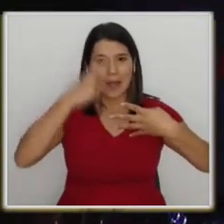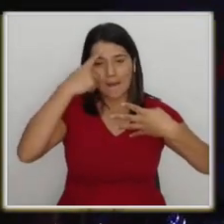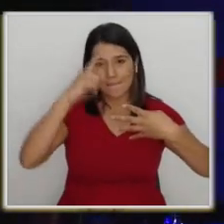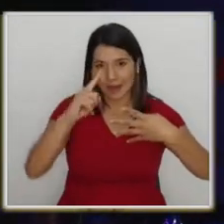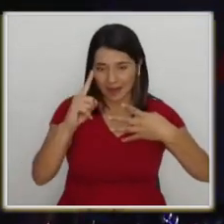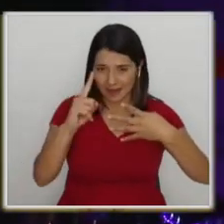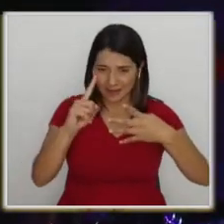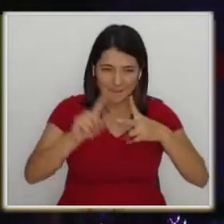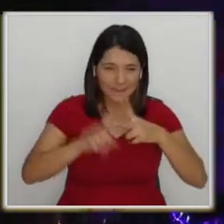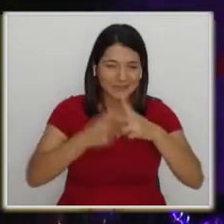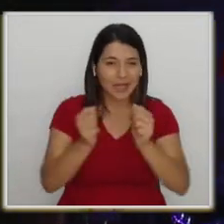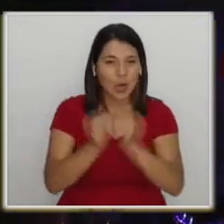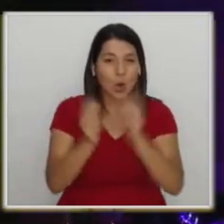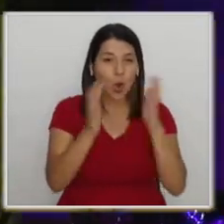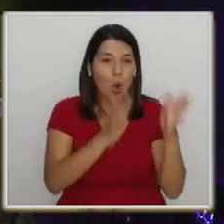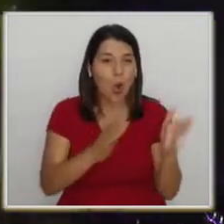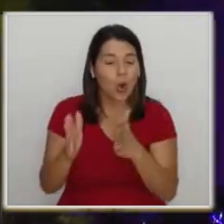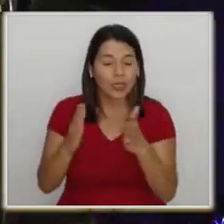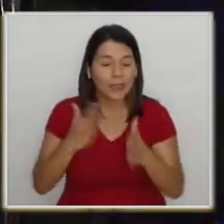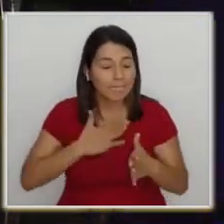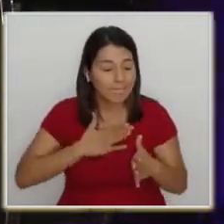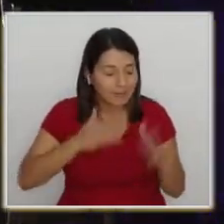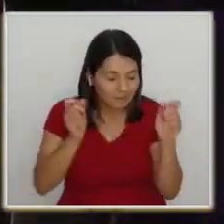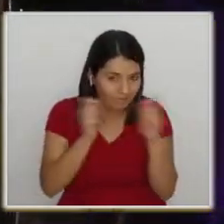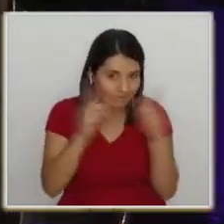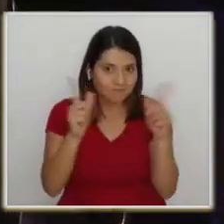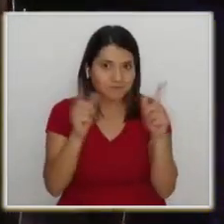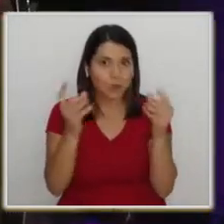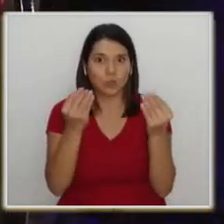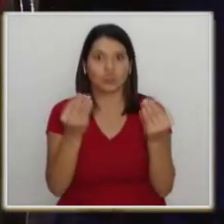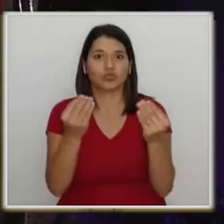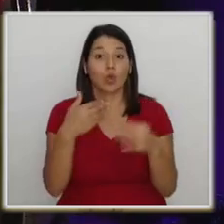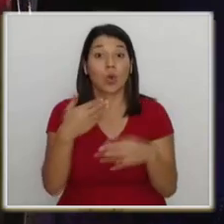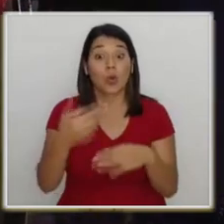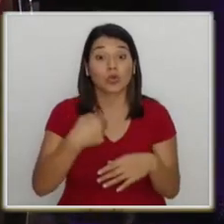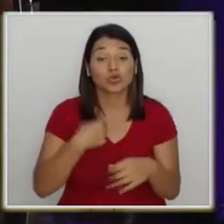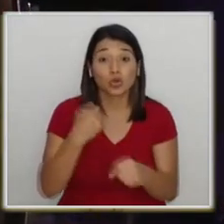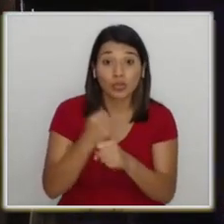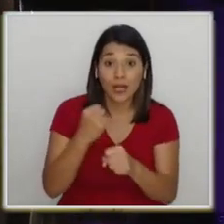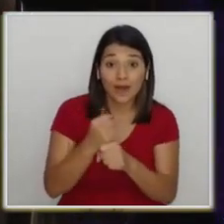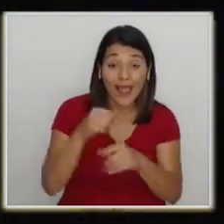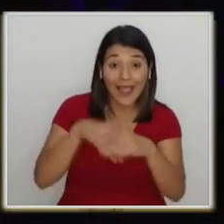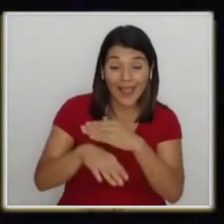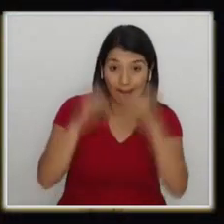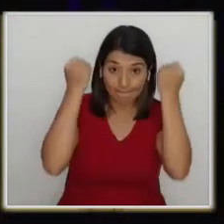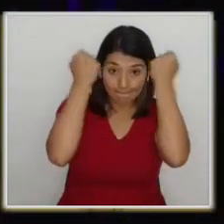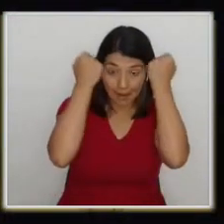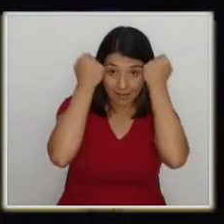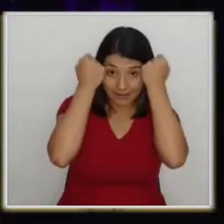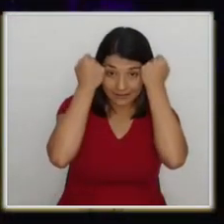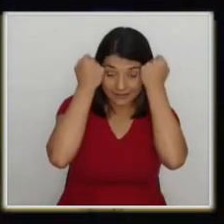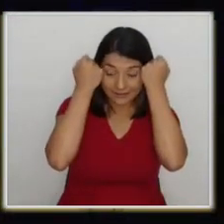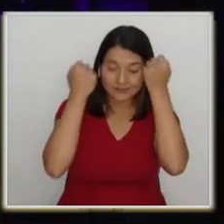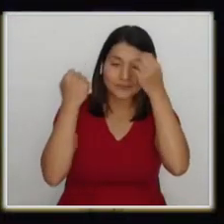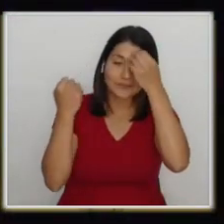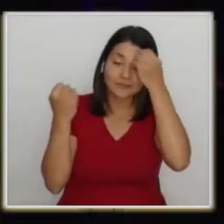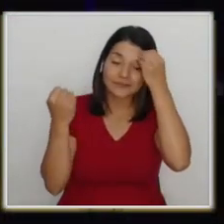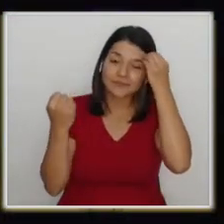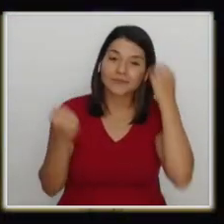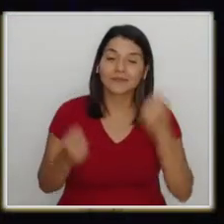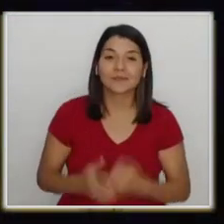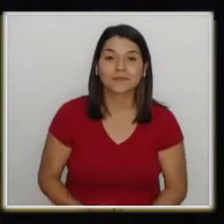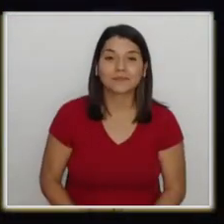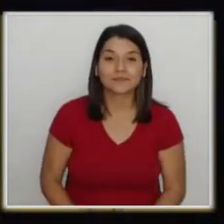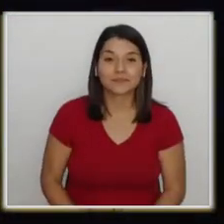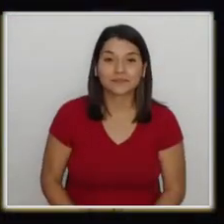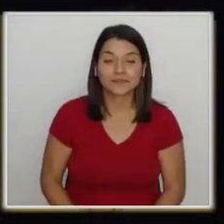me impactó muchísimo cuando trabajaba en la estación de Pavas, en Romuser, el